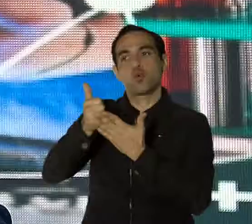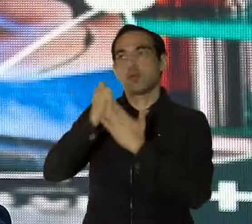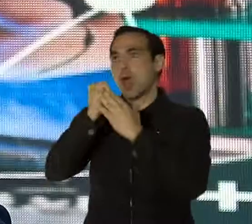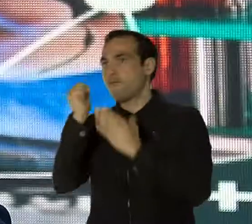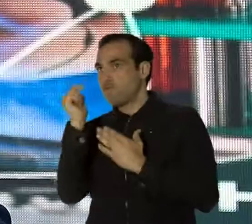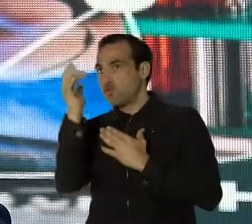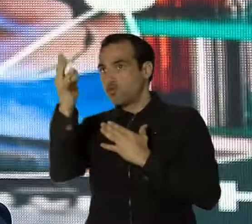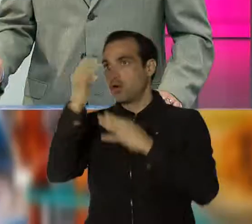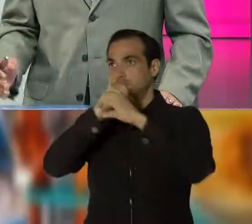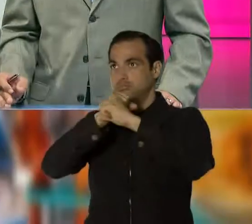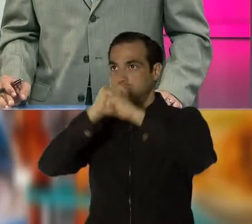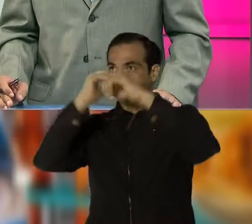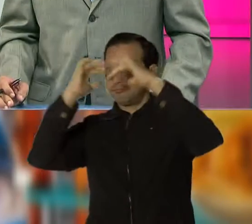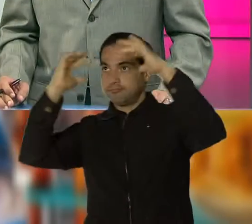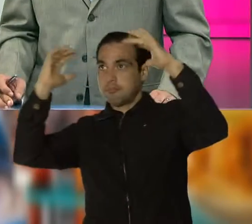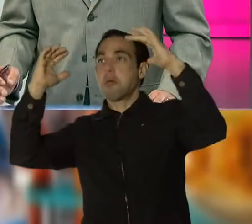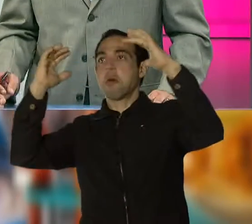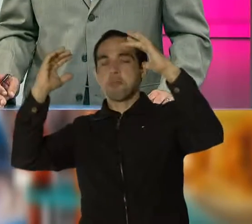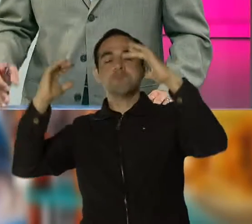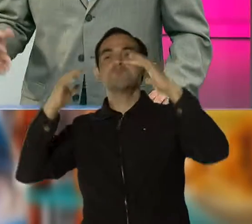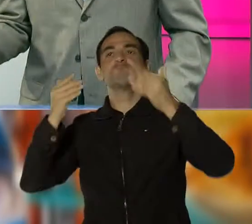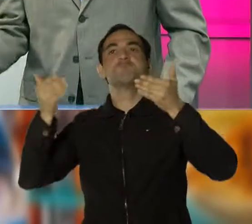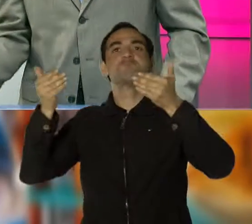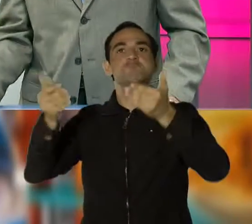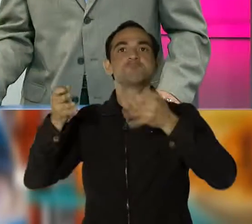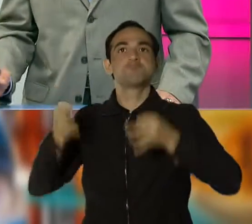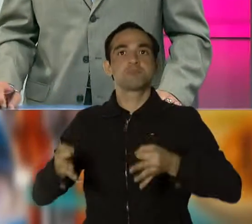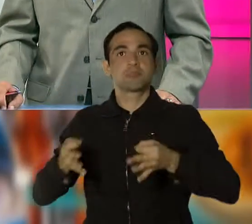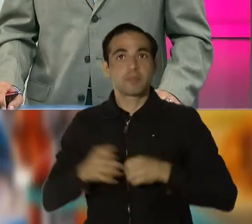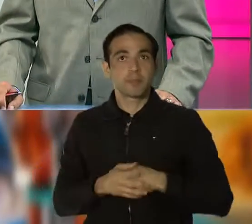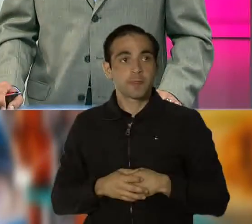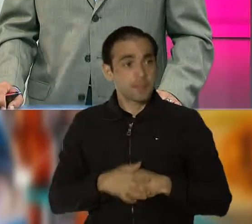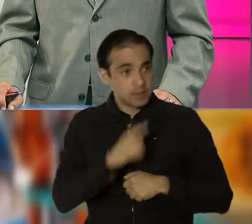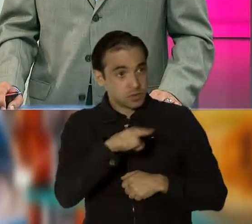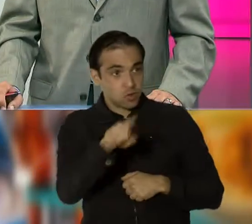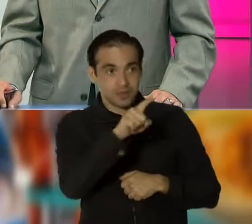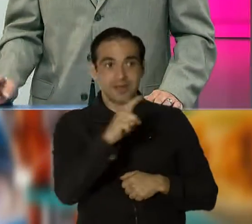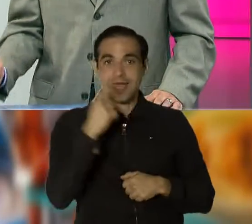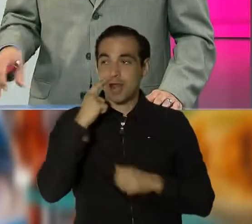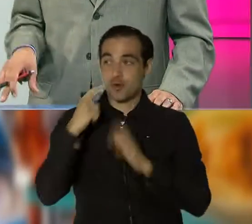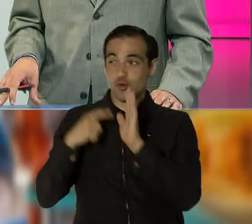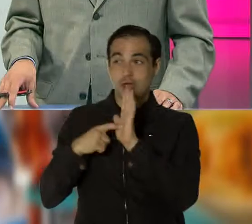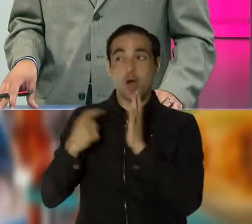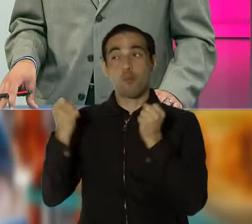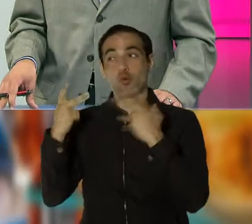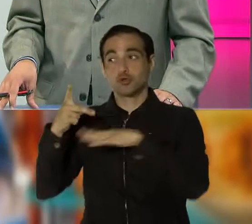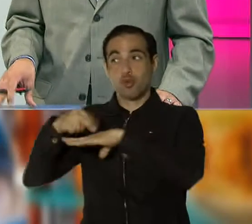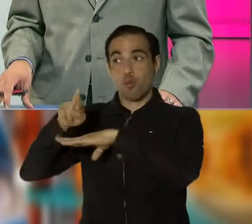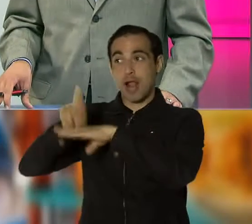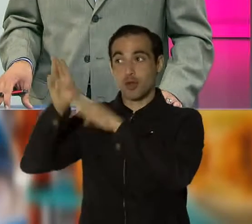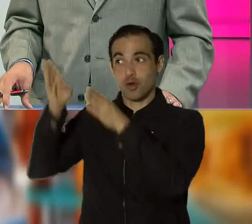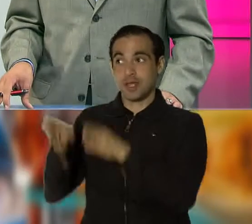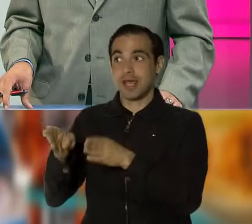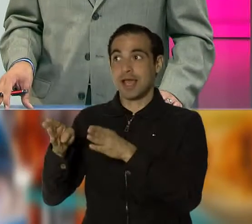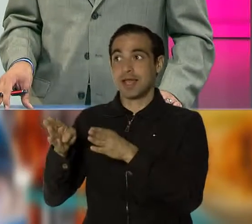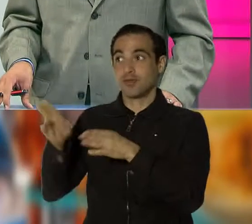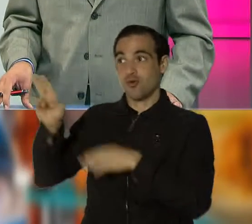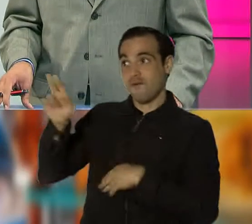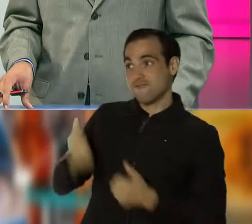margen. ¿Qué ustedes han observado con el puertorriqueño que ha emigrado y que tiene esa nostalgia de regresar a Puerto